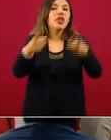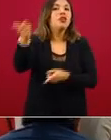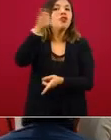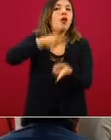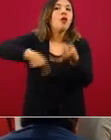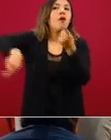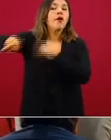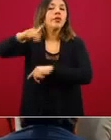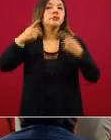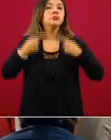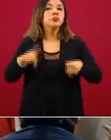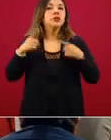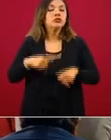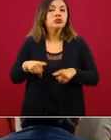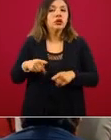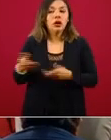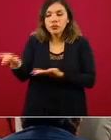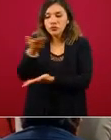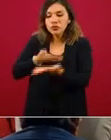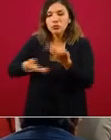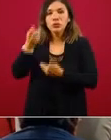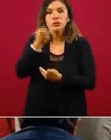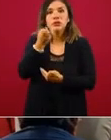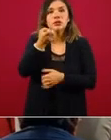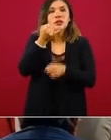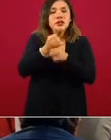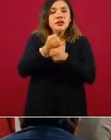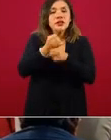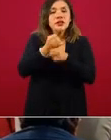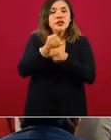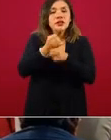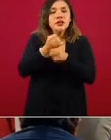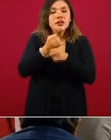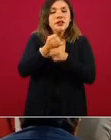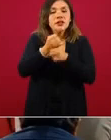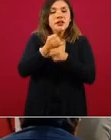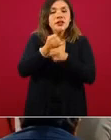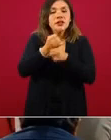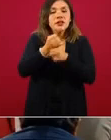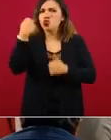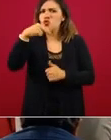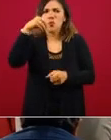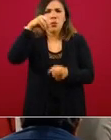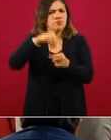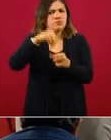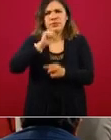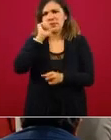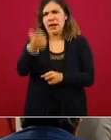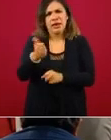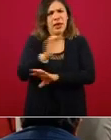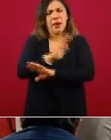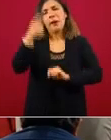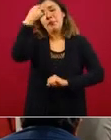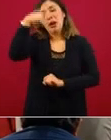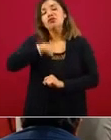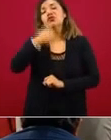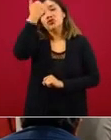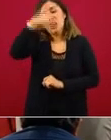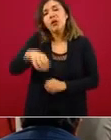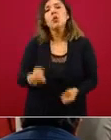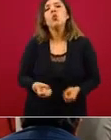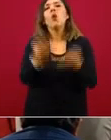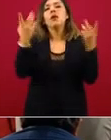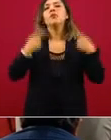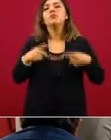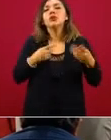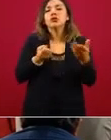Twitter y Google nos comparten estos datos totalmente anonimizados para saber cuál es la